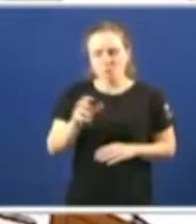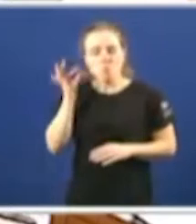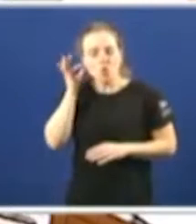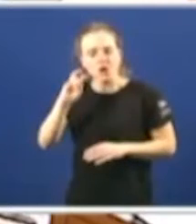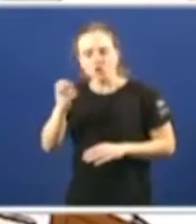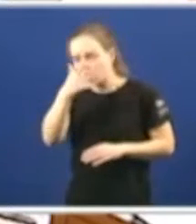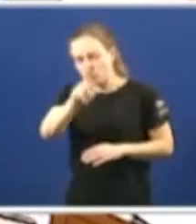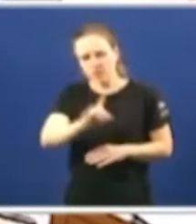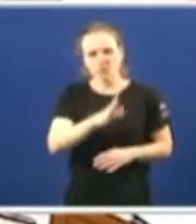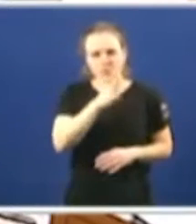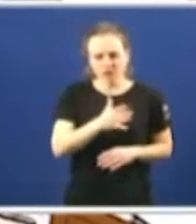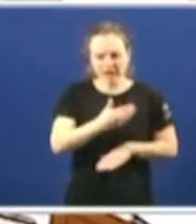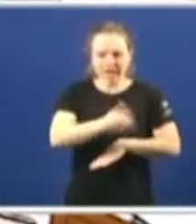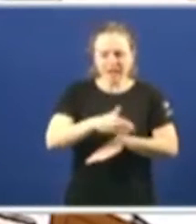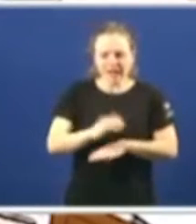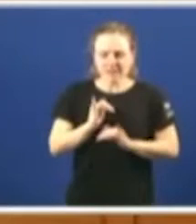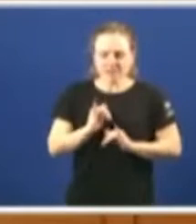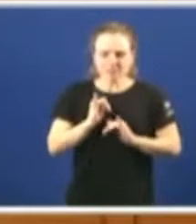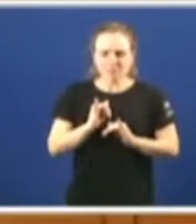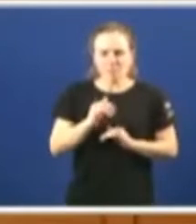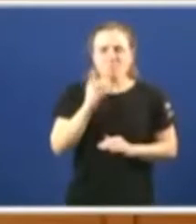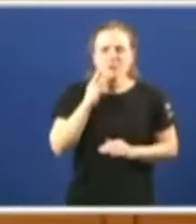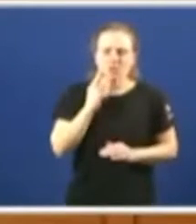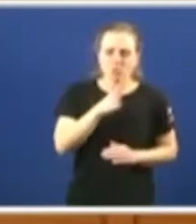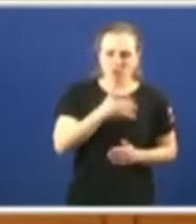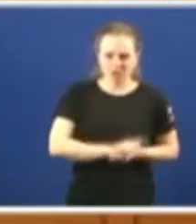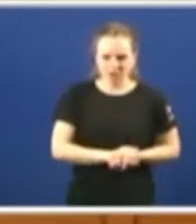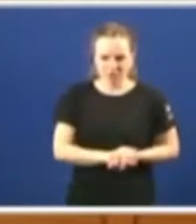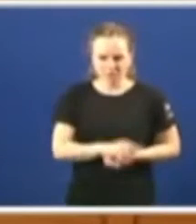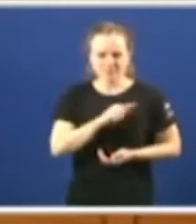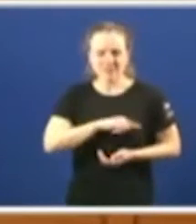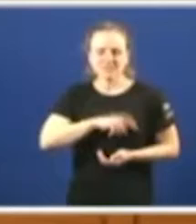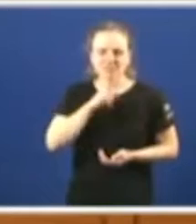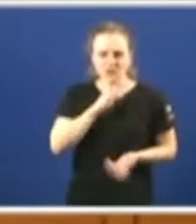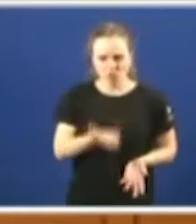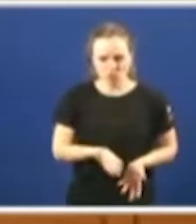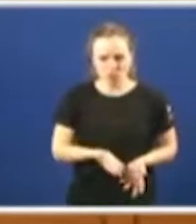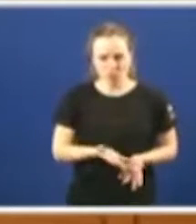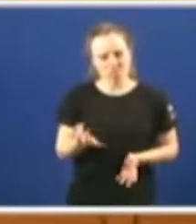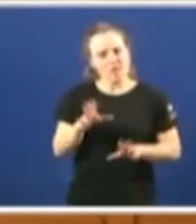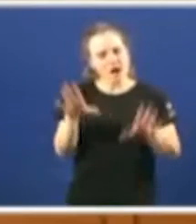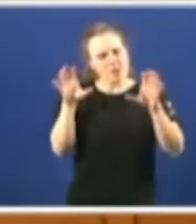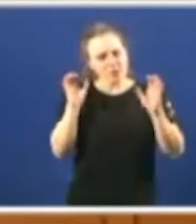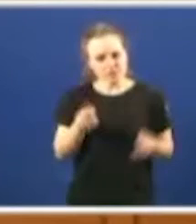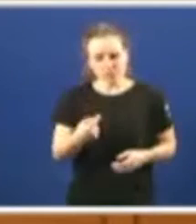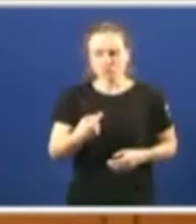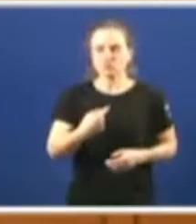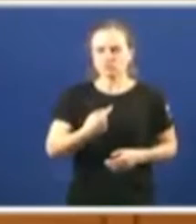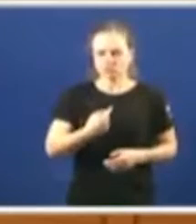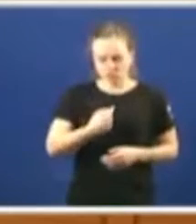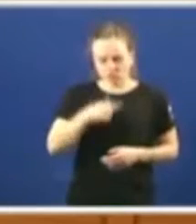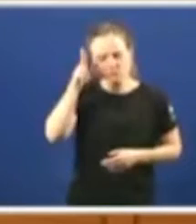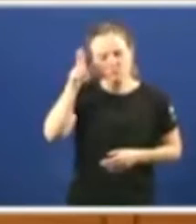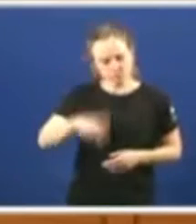medo a ir pola rúa, como son estas experiencias que sufren. E, de feito, pareceme que deberíamos aprender, e eu son a primeira que recoñezo